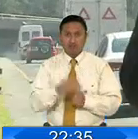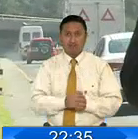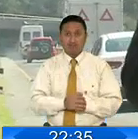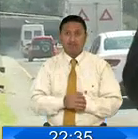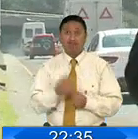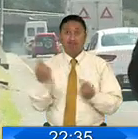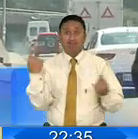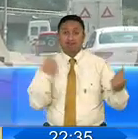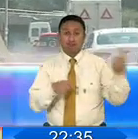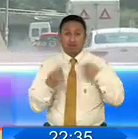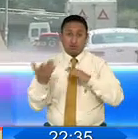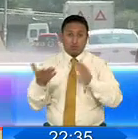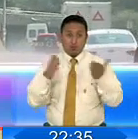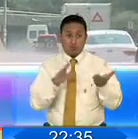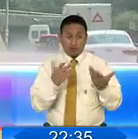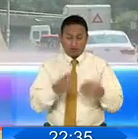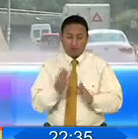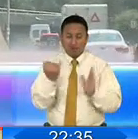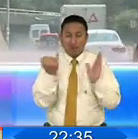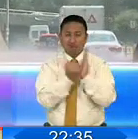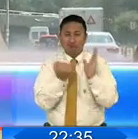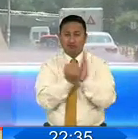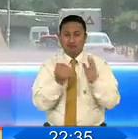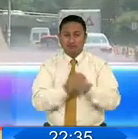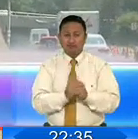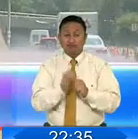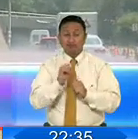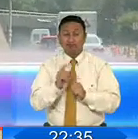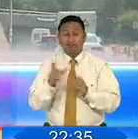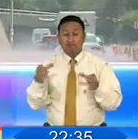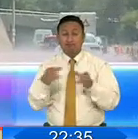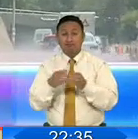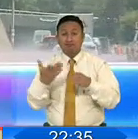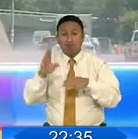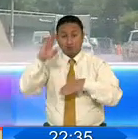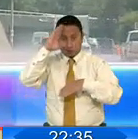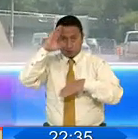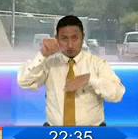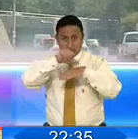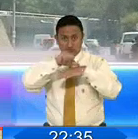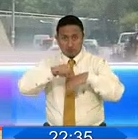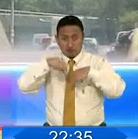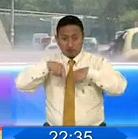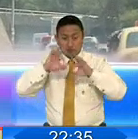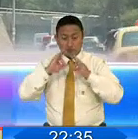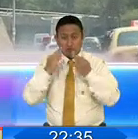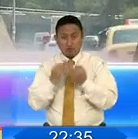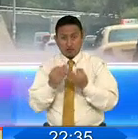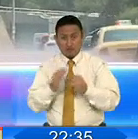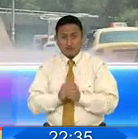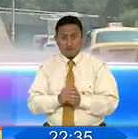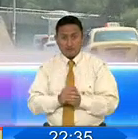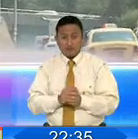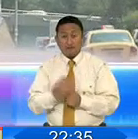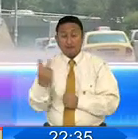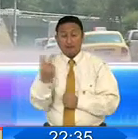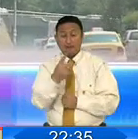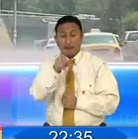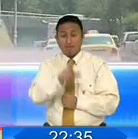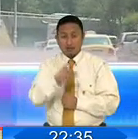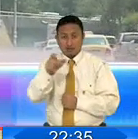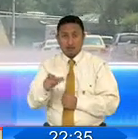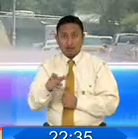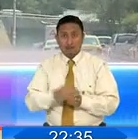y fallecidos están plenamente identificados. Hasta el departamento forense de la policía llegaron familiares de las 2 víctimas